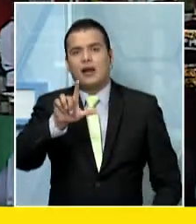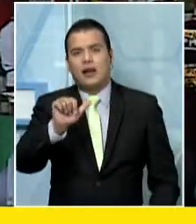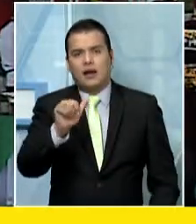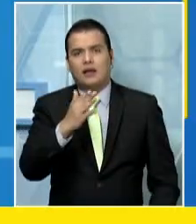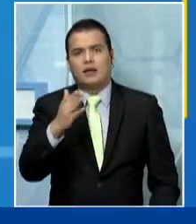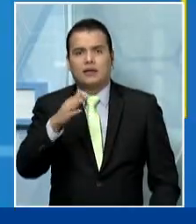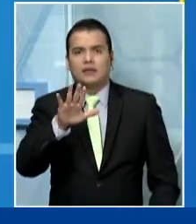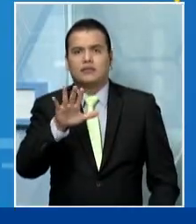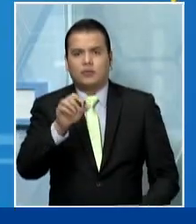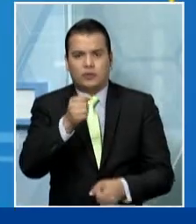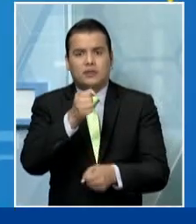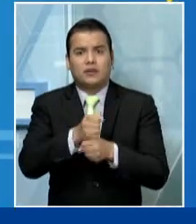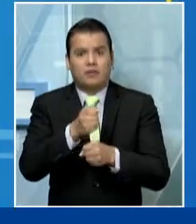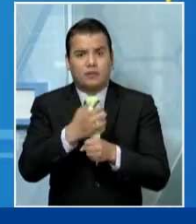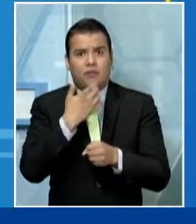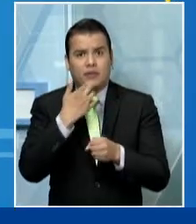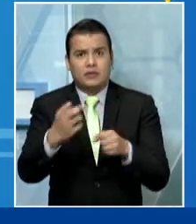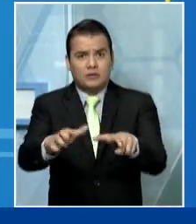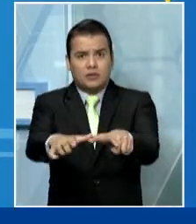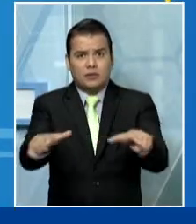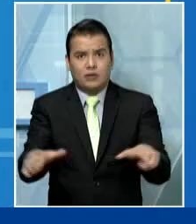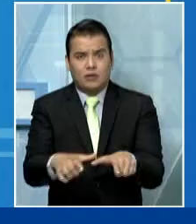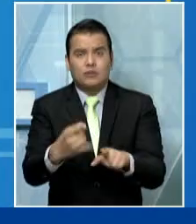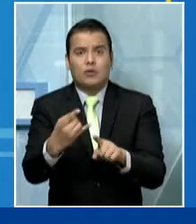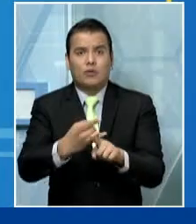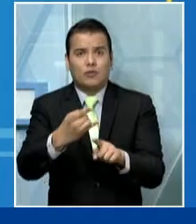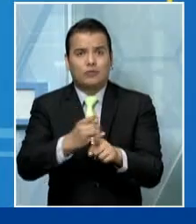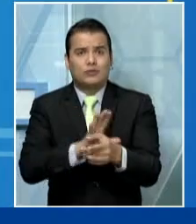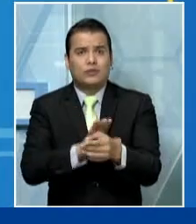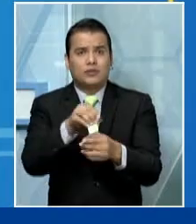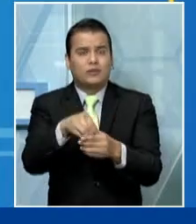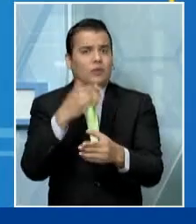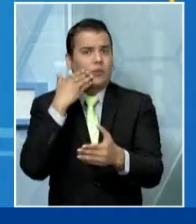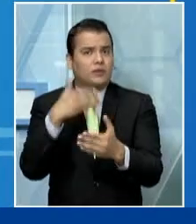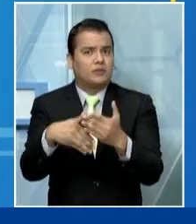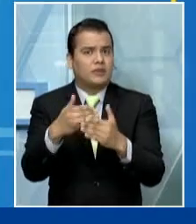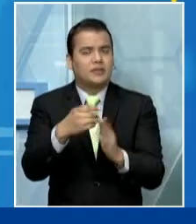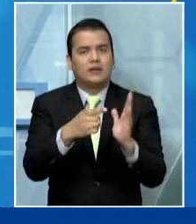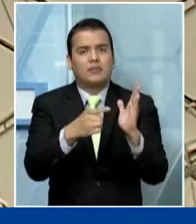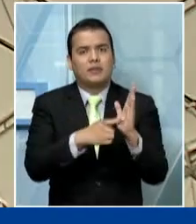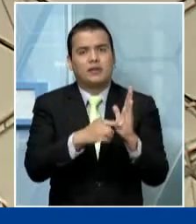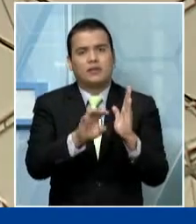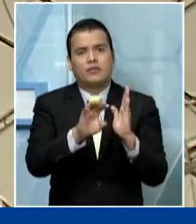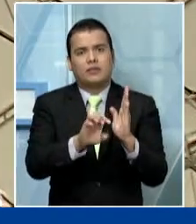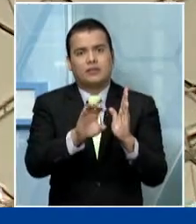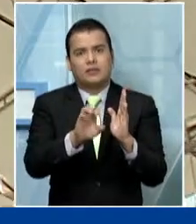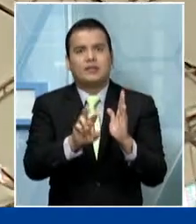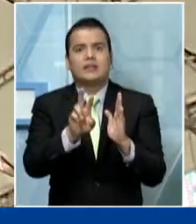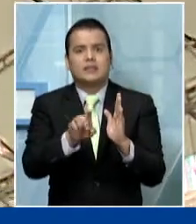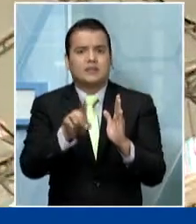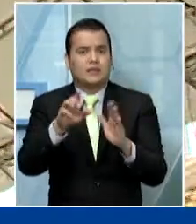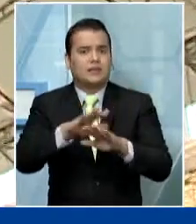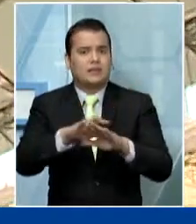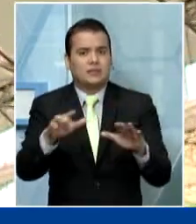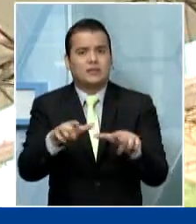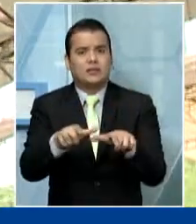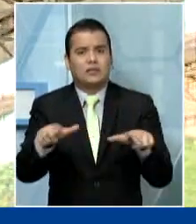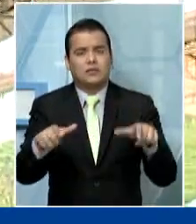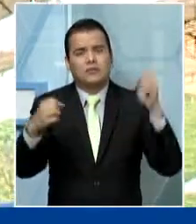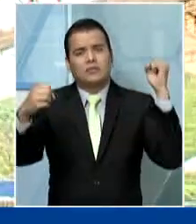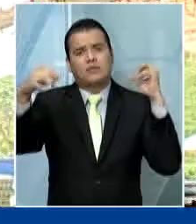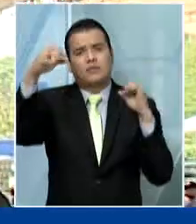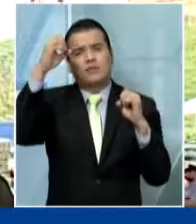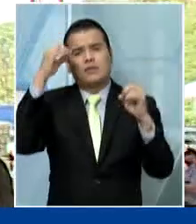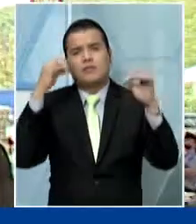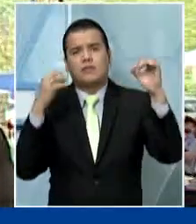funcionar, especialmente el uso del suelo que le fue autorizado al lote desde 1997 para abrir como salón de baile, discoteca, taberna o